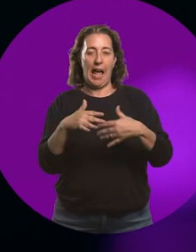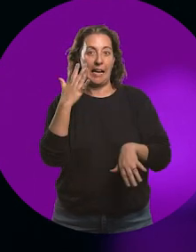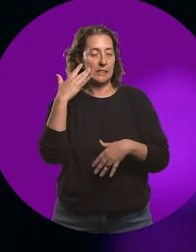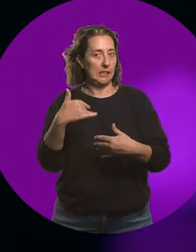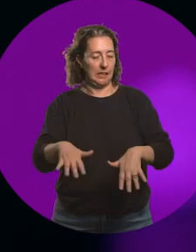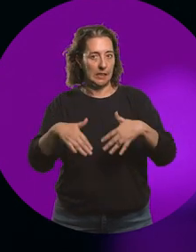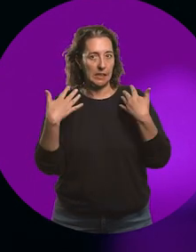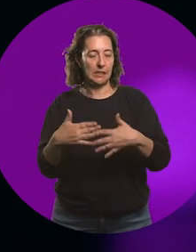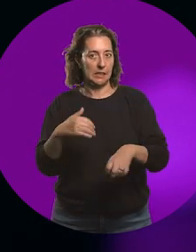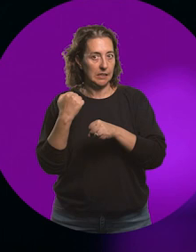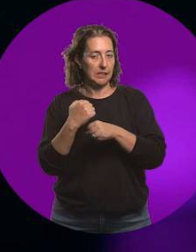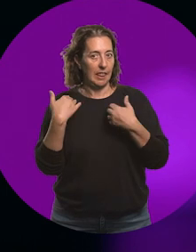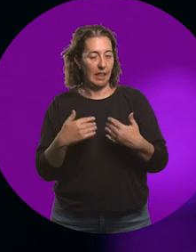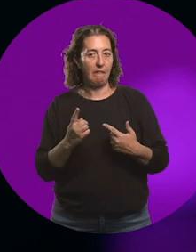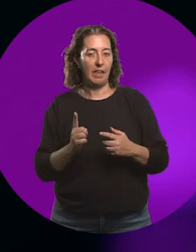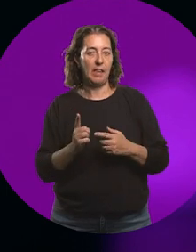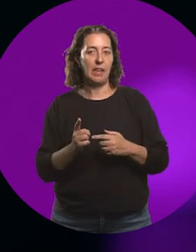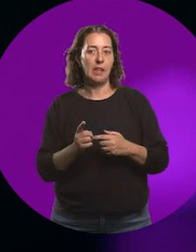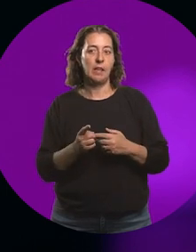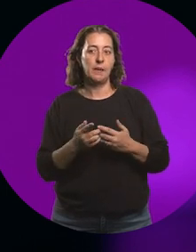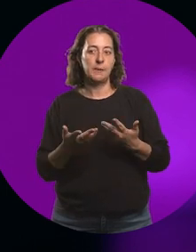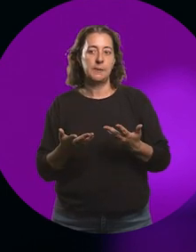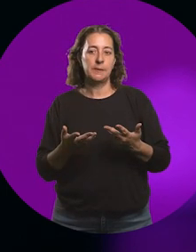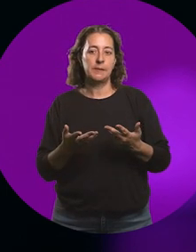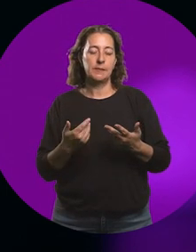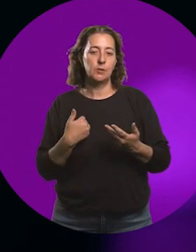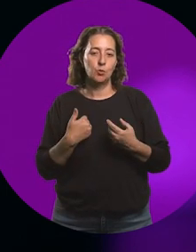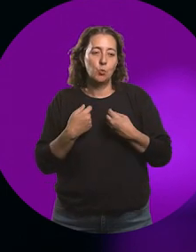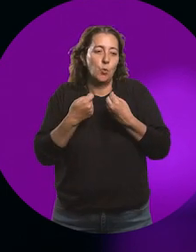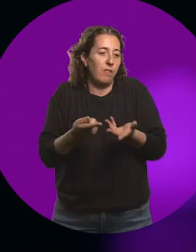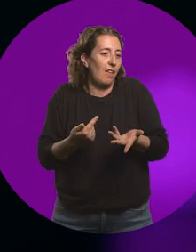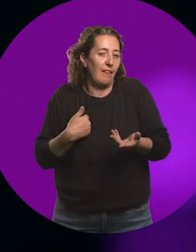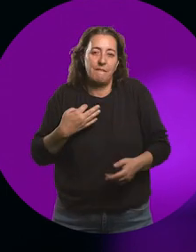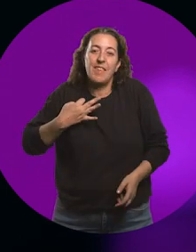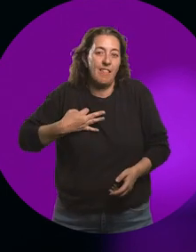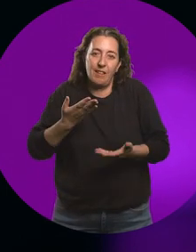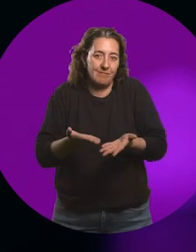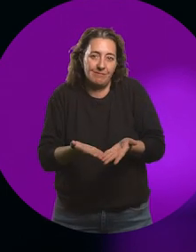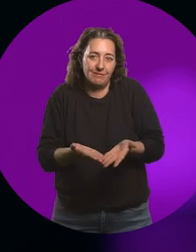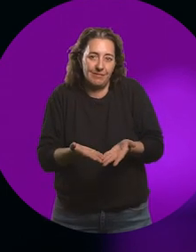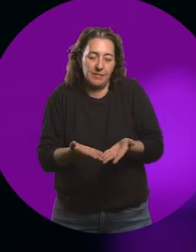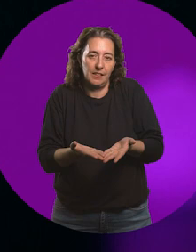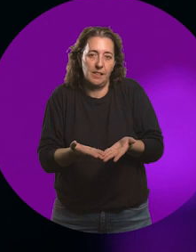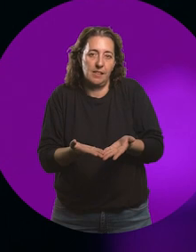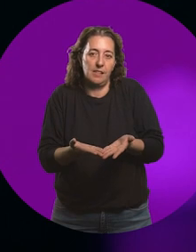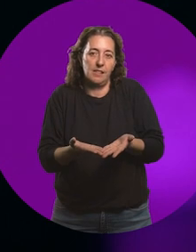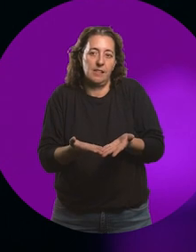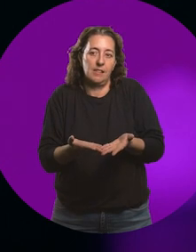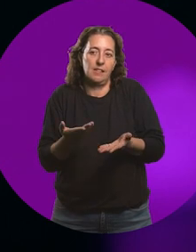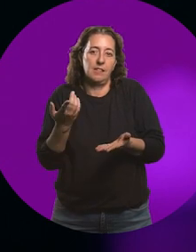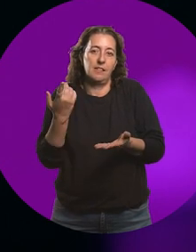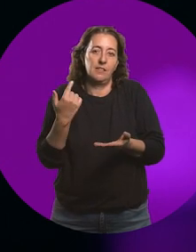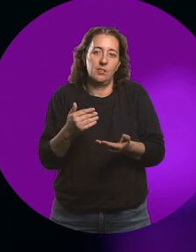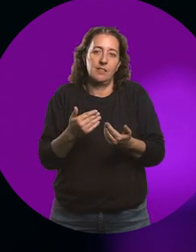alto rendimiento, y le estás poniendo, estás invirtiendo tu vida en eso y